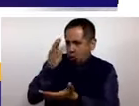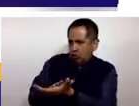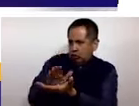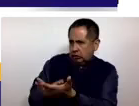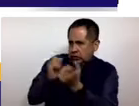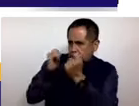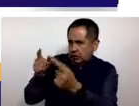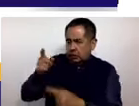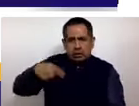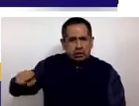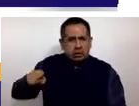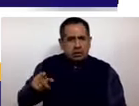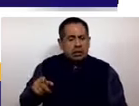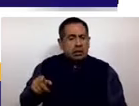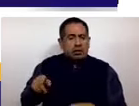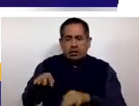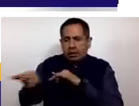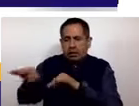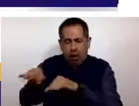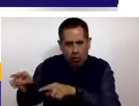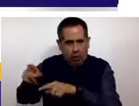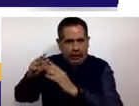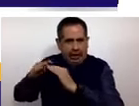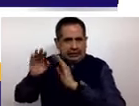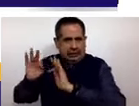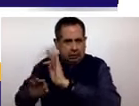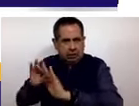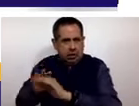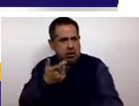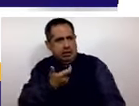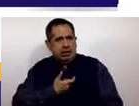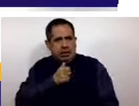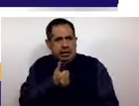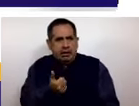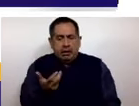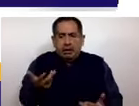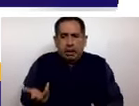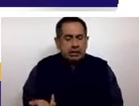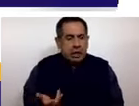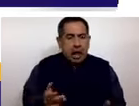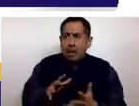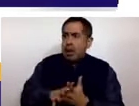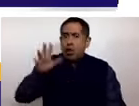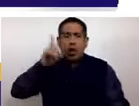no remunerados que en la actualidad siguen realizando la mayoría de las